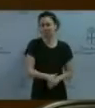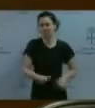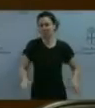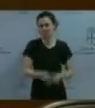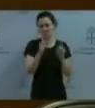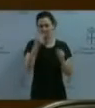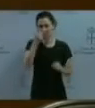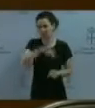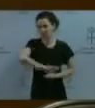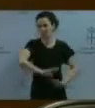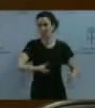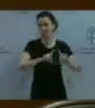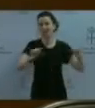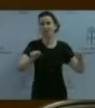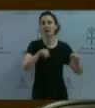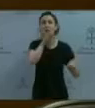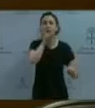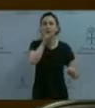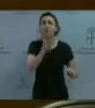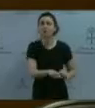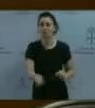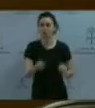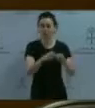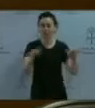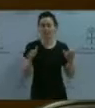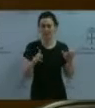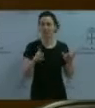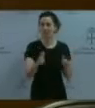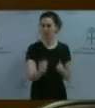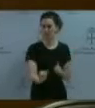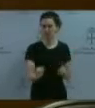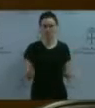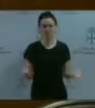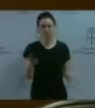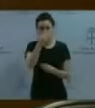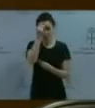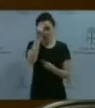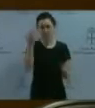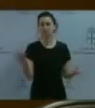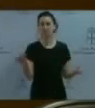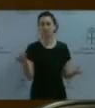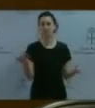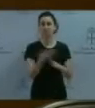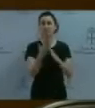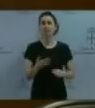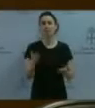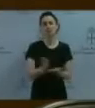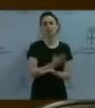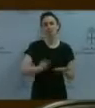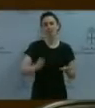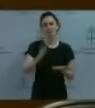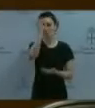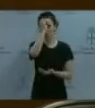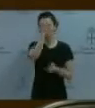Cámara, y por eso creo que es una clara disociación entre lo que piensa la ciudadanía y lo que se hace en esta Cámara